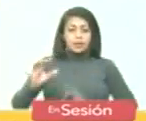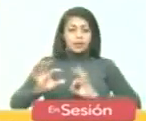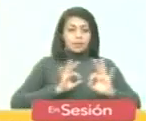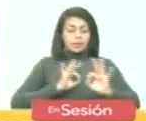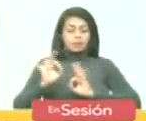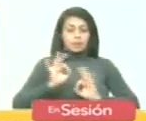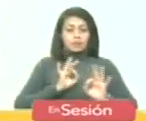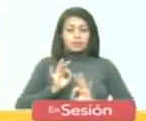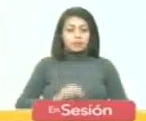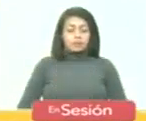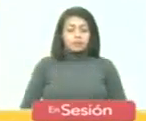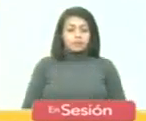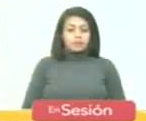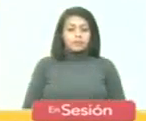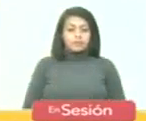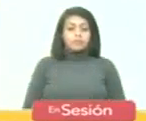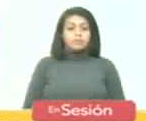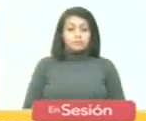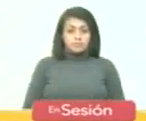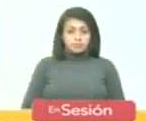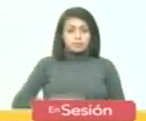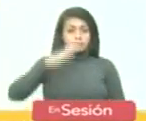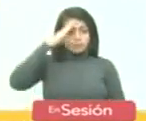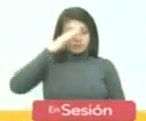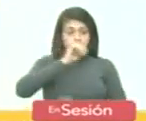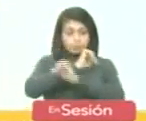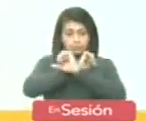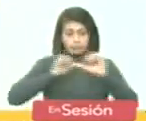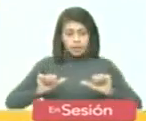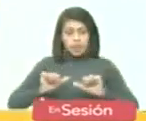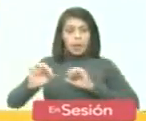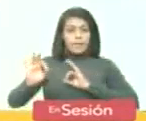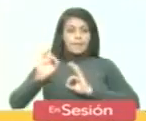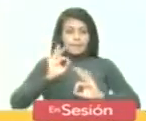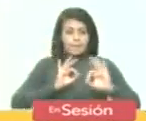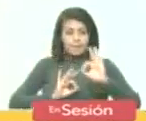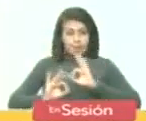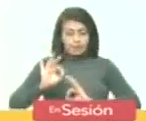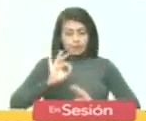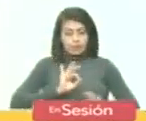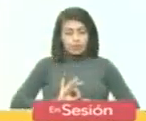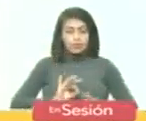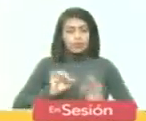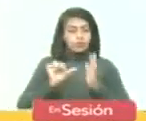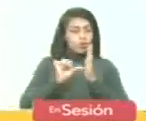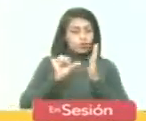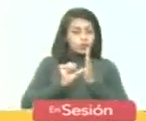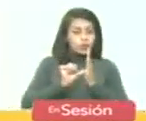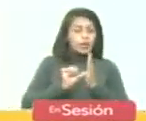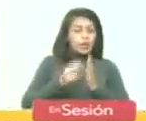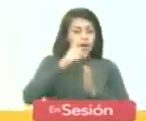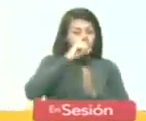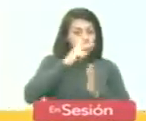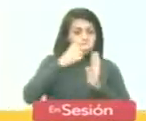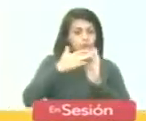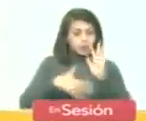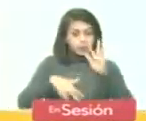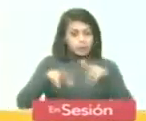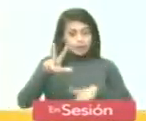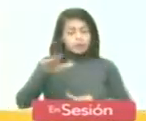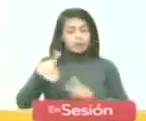preparación de unos paramilitares ya entrenados que venían desde la Guarimba del año 2013